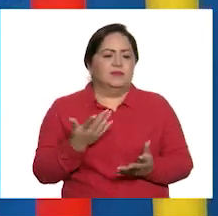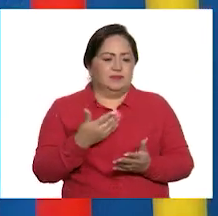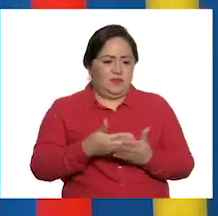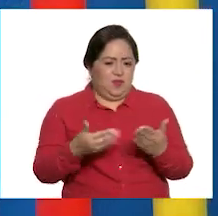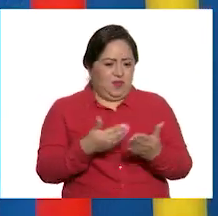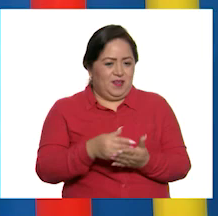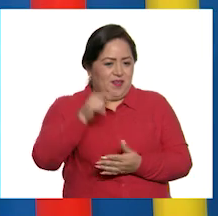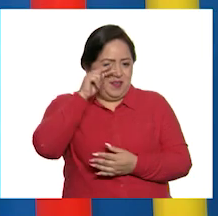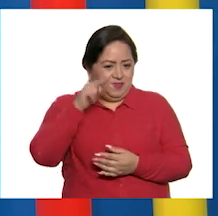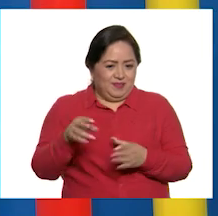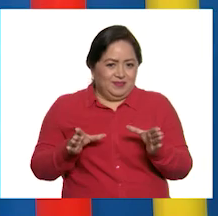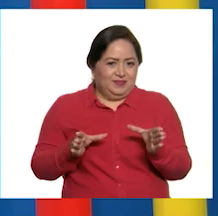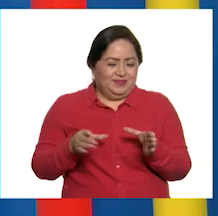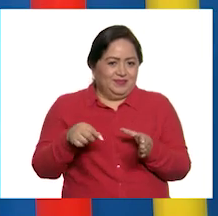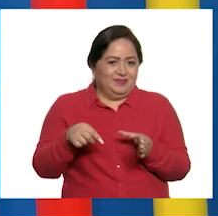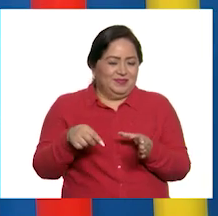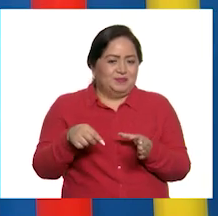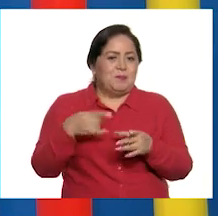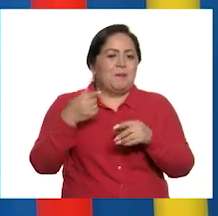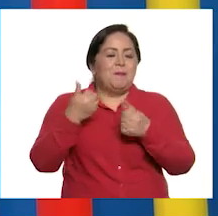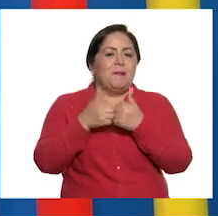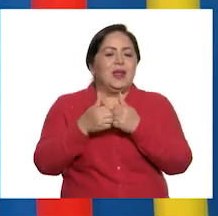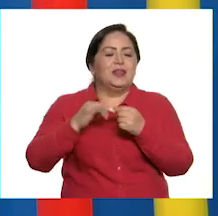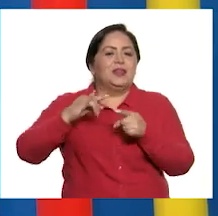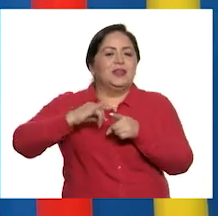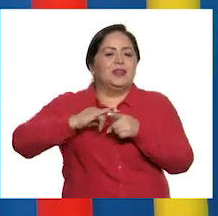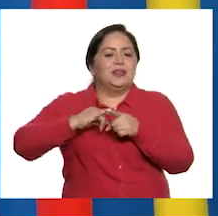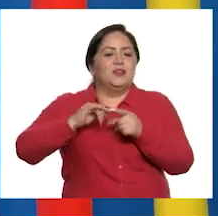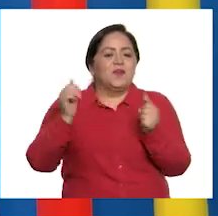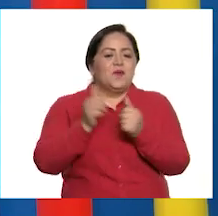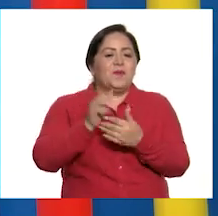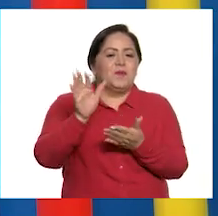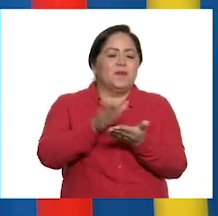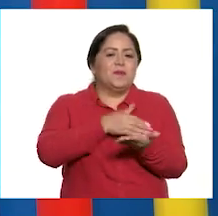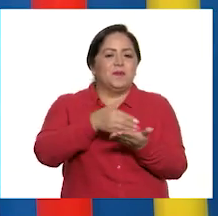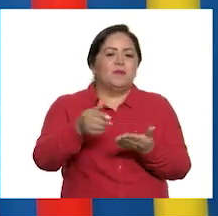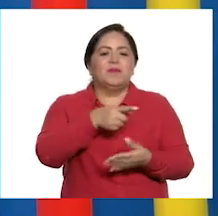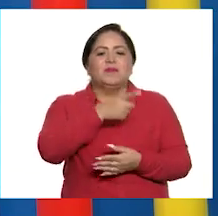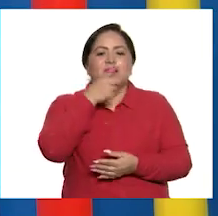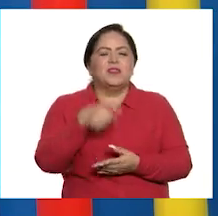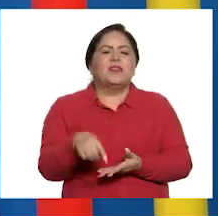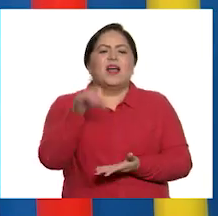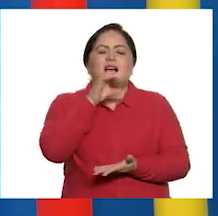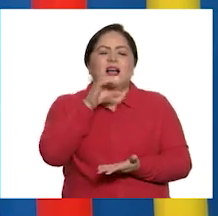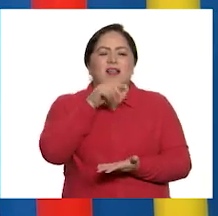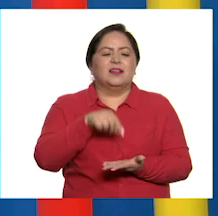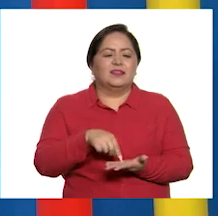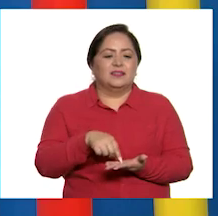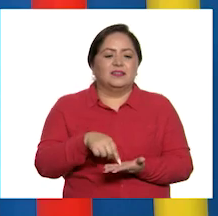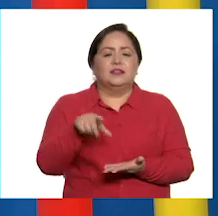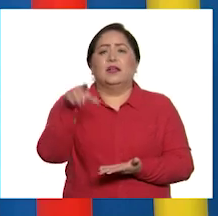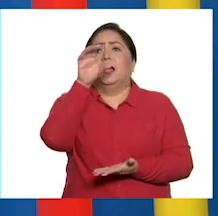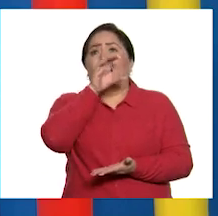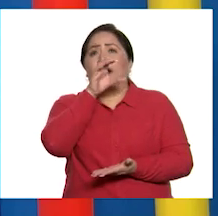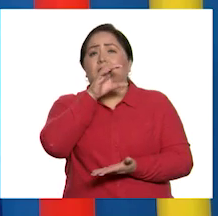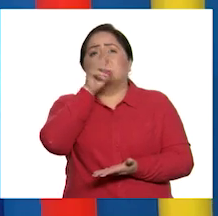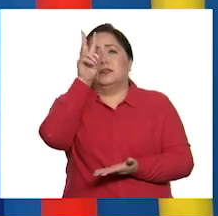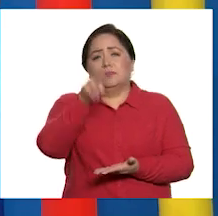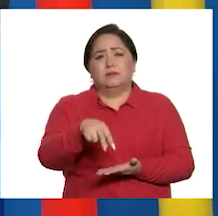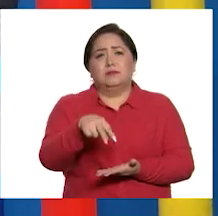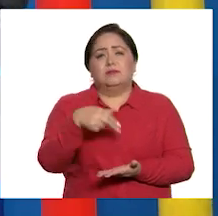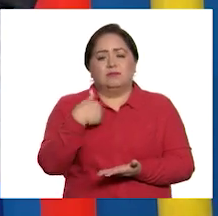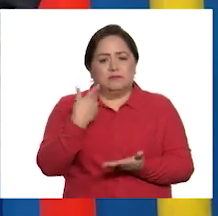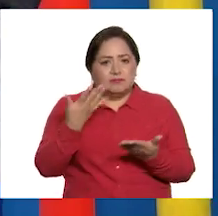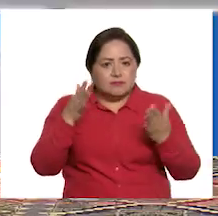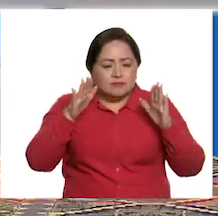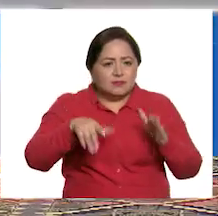valemos este pan tostadito con mermelada? ¿Qué le quiere decir al calor? Calor. Le voy a hacer una oda al